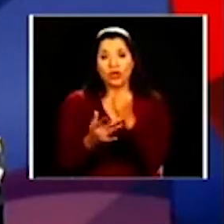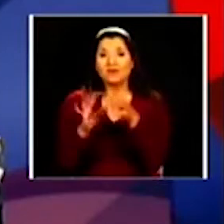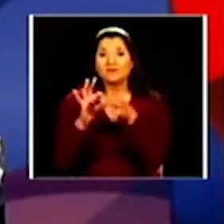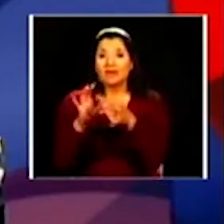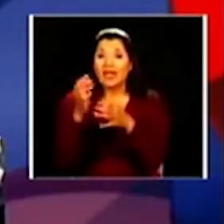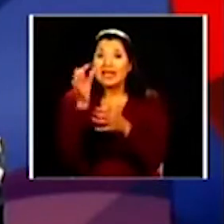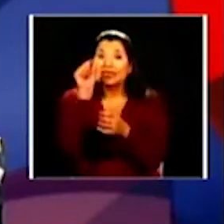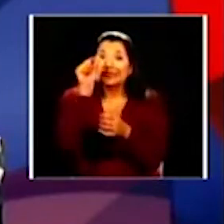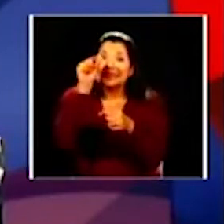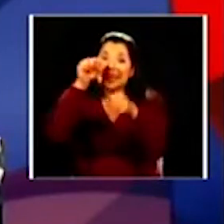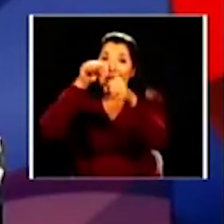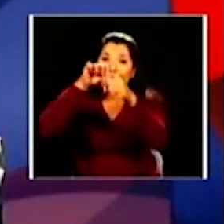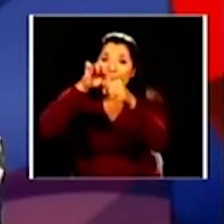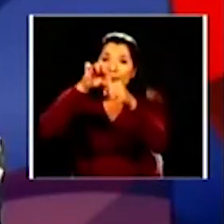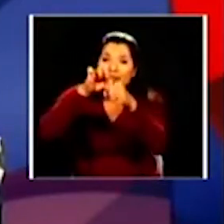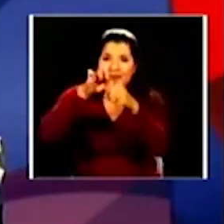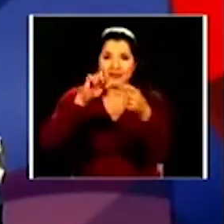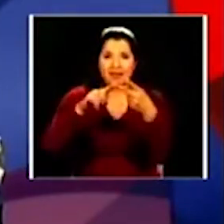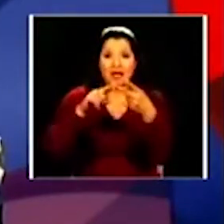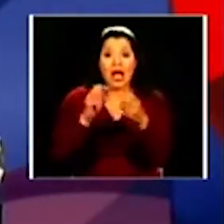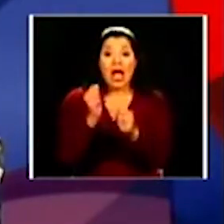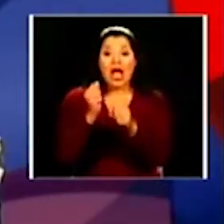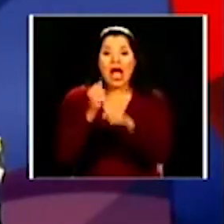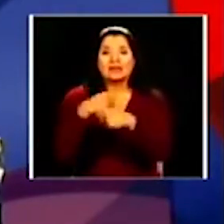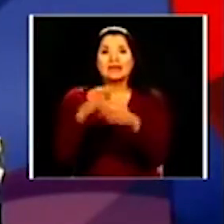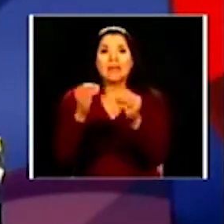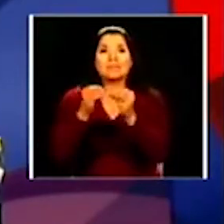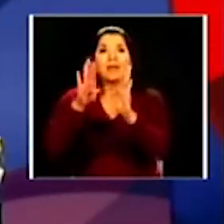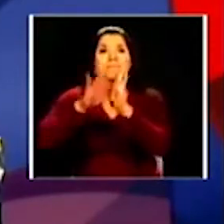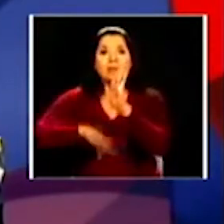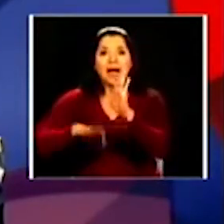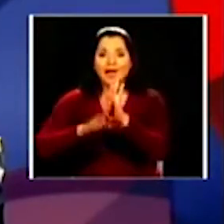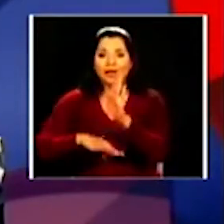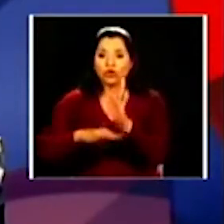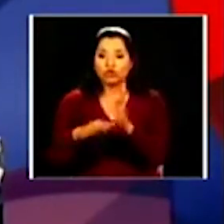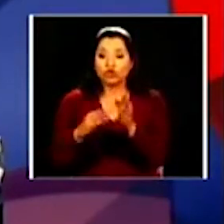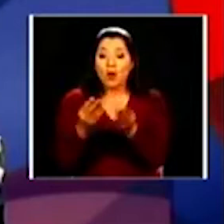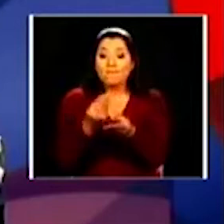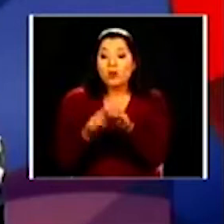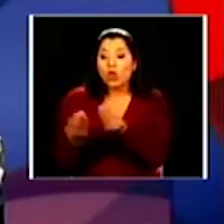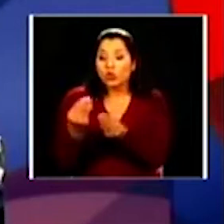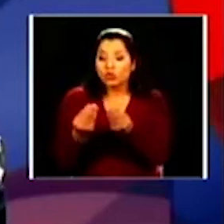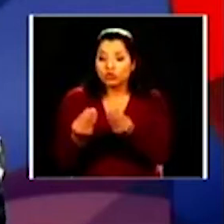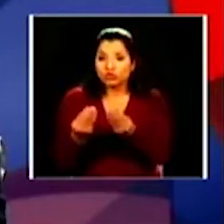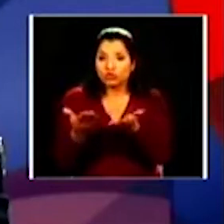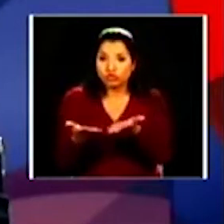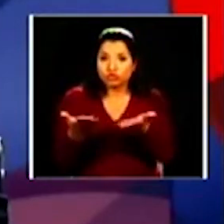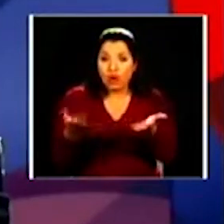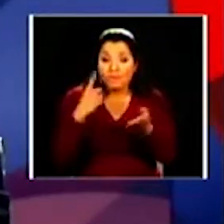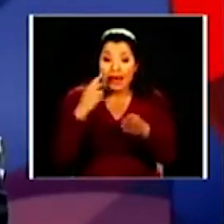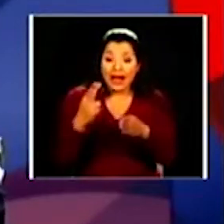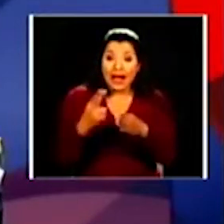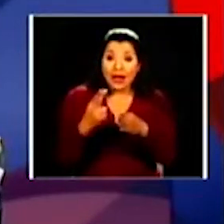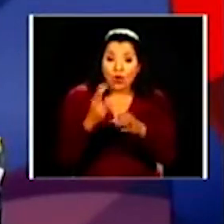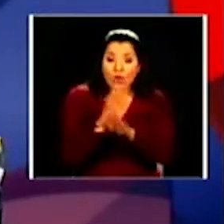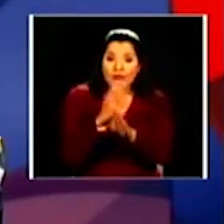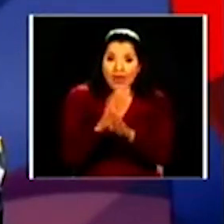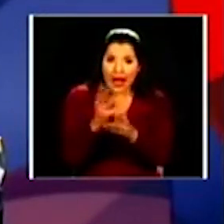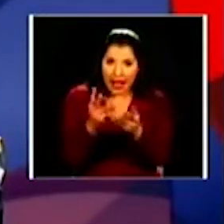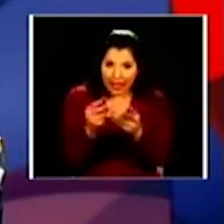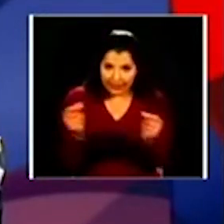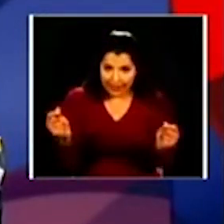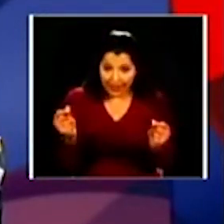abaratar los insumos que estamos aplicando en la tierra, porque el costo de los insumos sigue siendo uno de los costos que